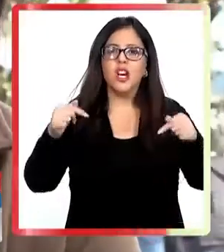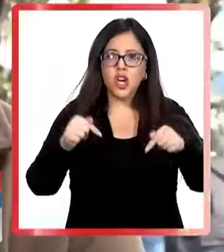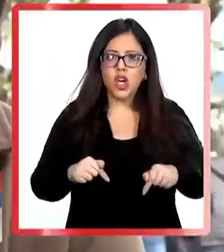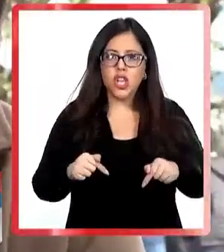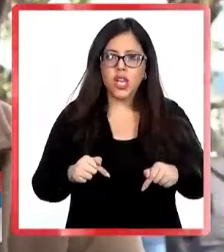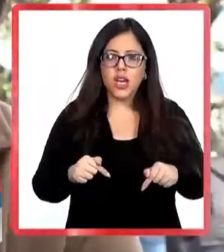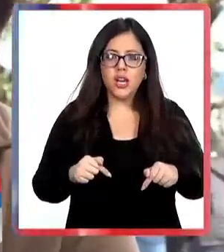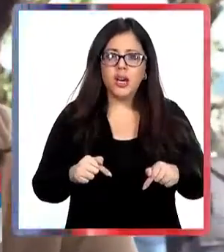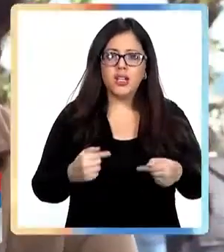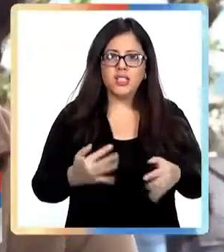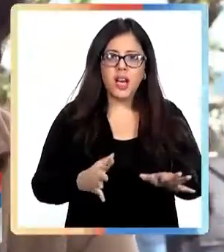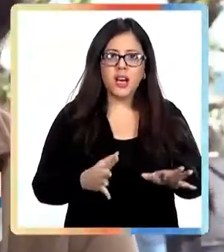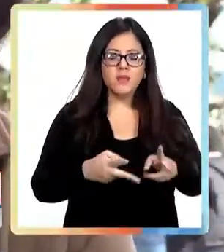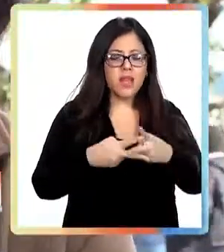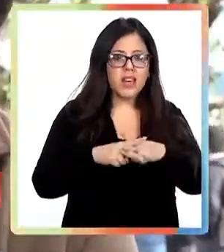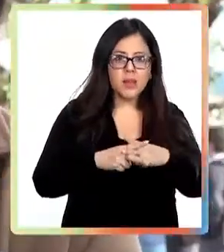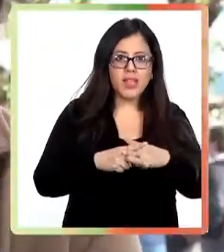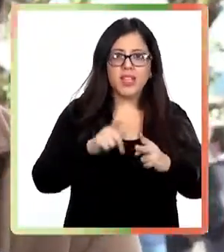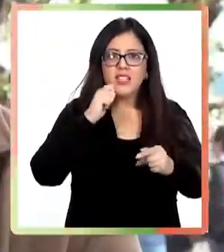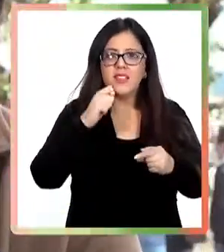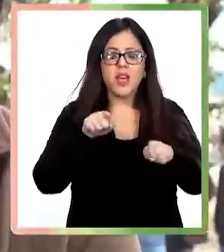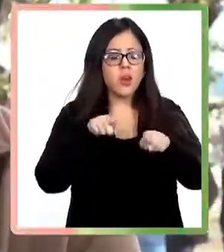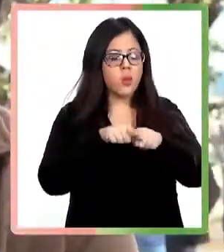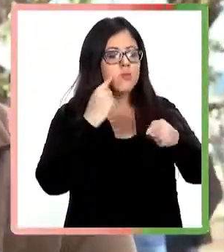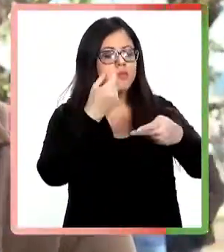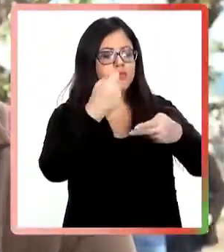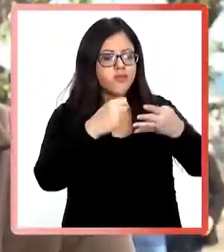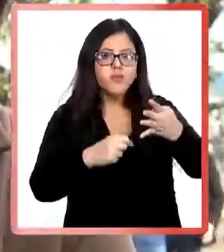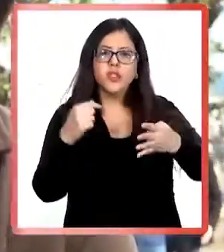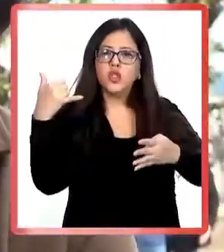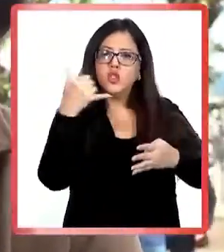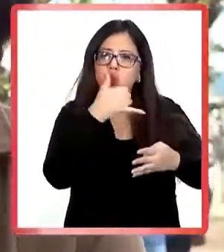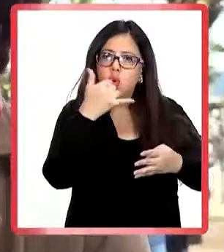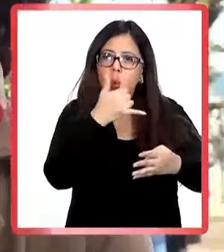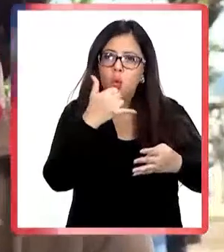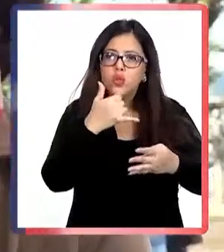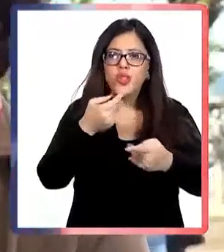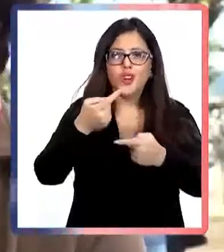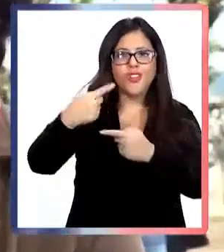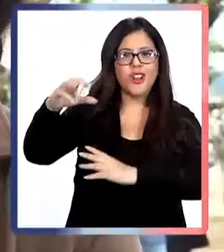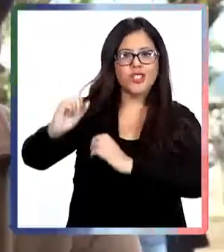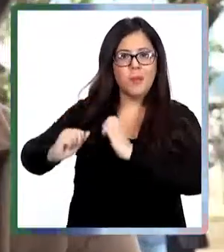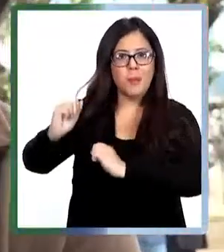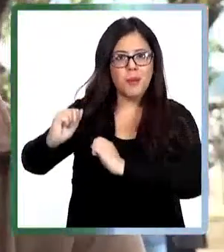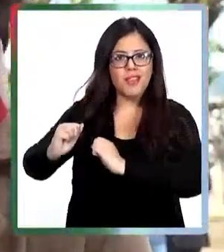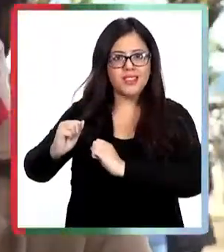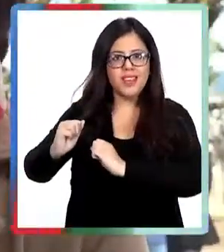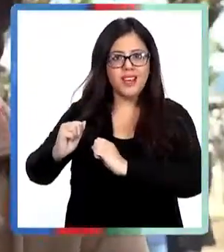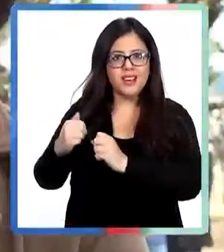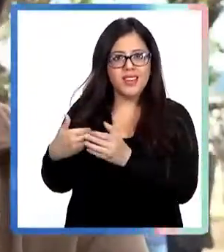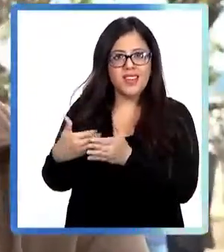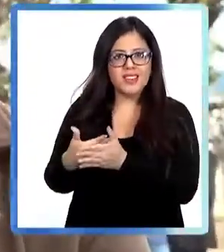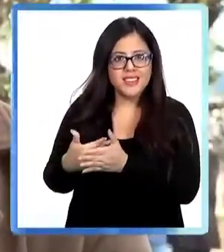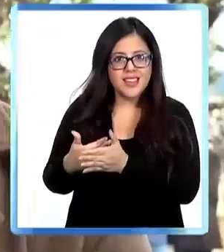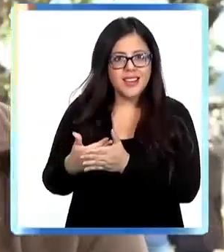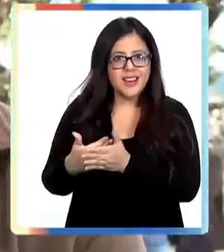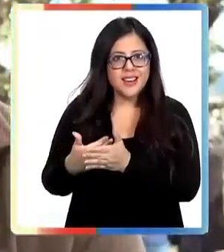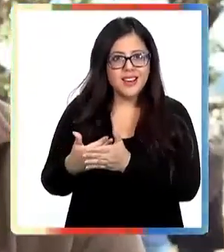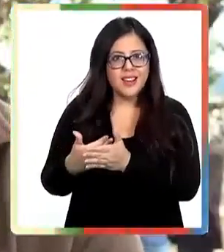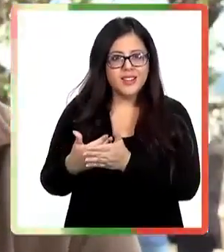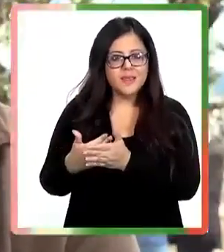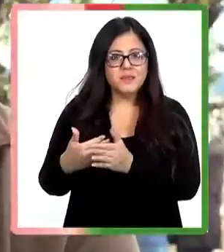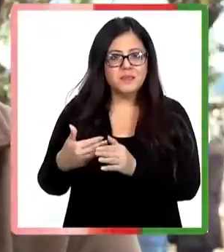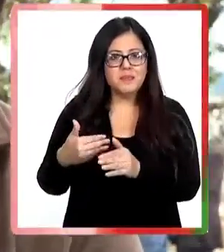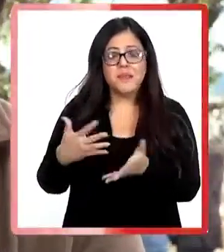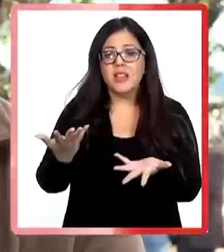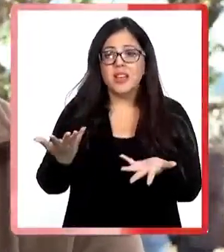¿cierto?, este instrumento que mide los gases o las emanaciones que hace la empresa vecina que tenemos en aquí al ladito, ¿cierto?, en nuestro entorno,